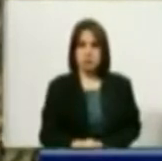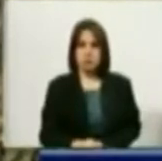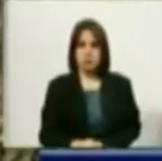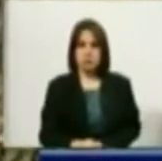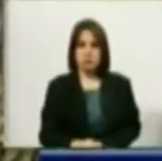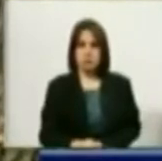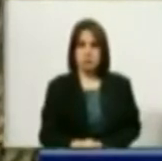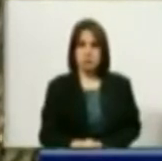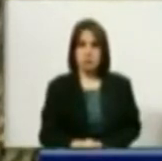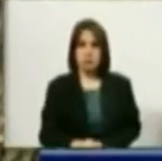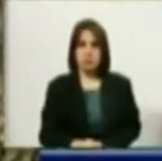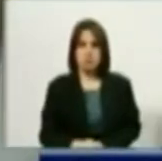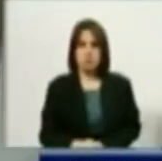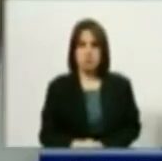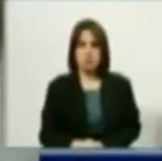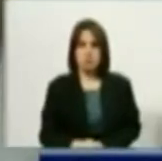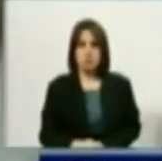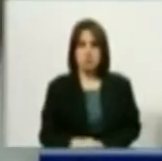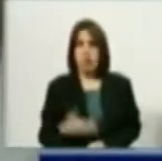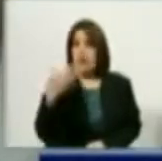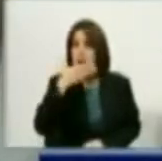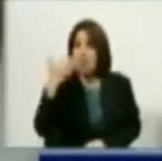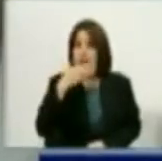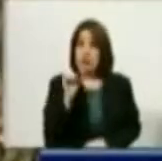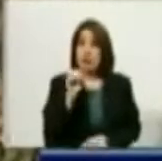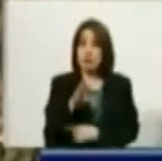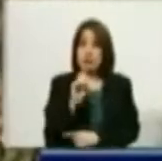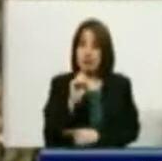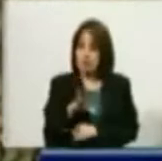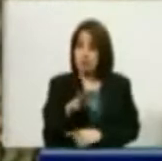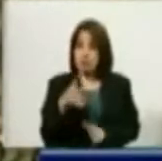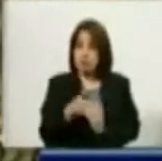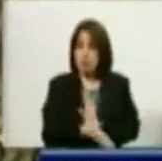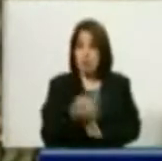no eso fue una serie de cartas que tuvo con el señor Irving